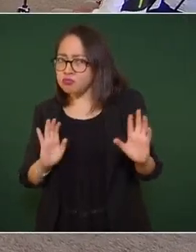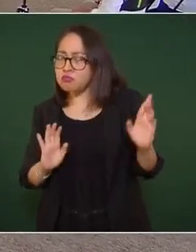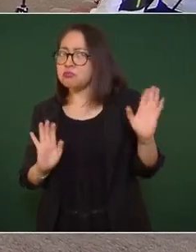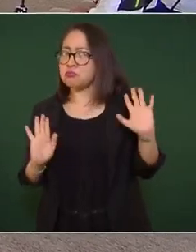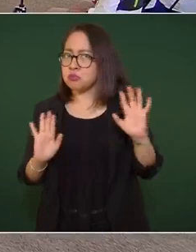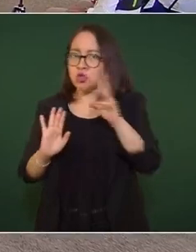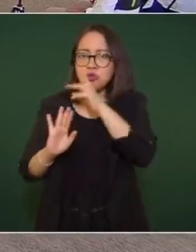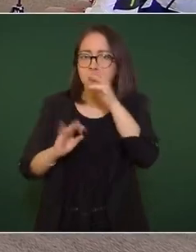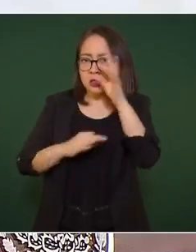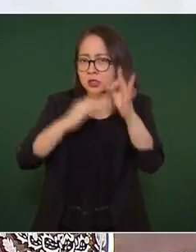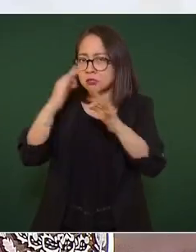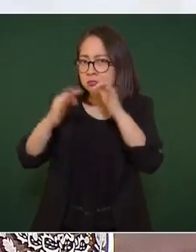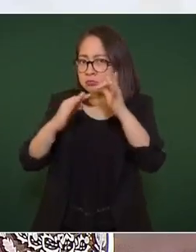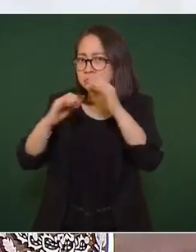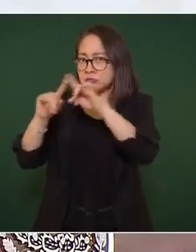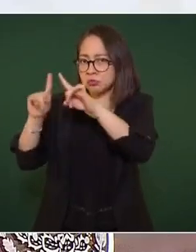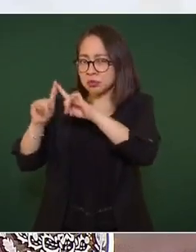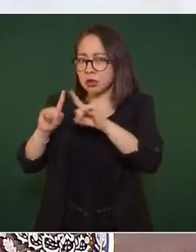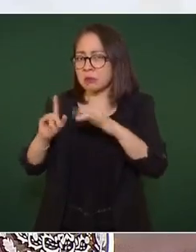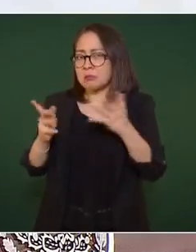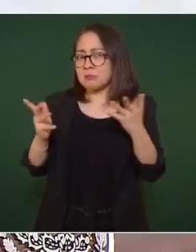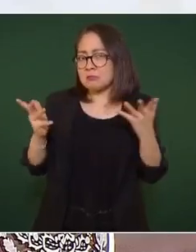pues 50